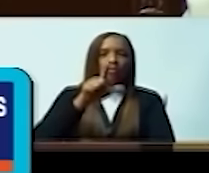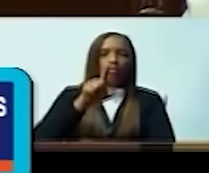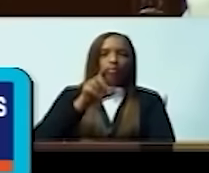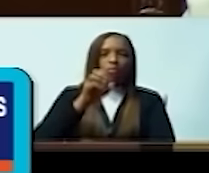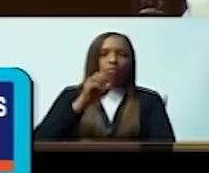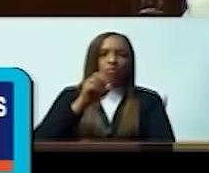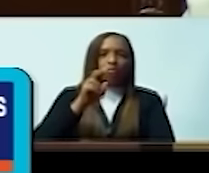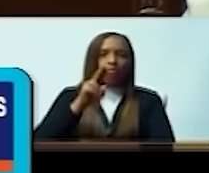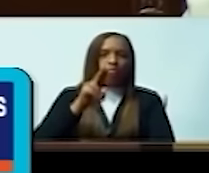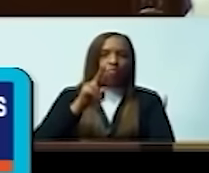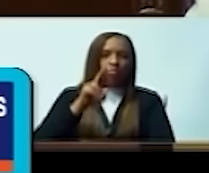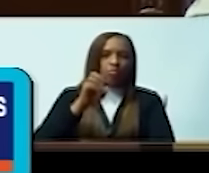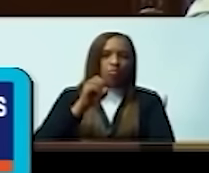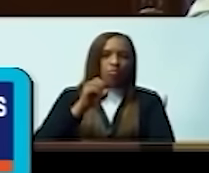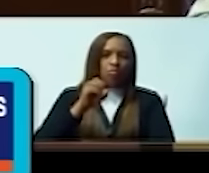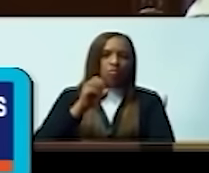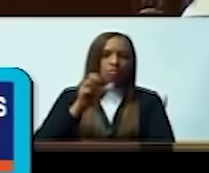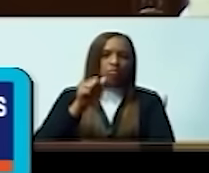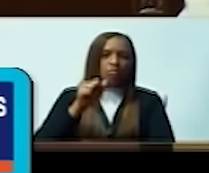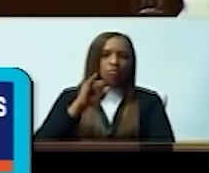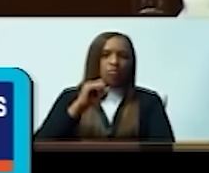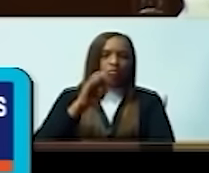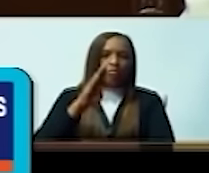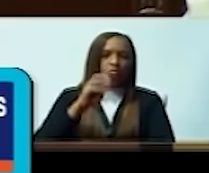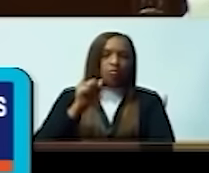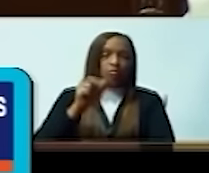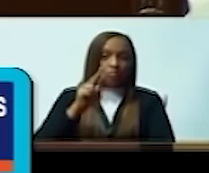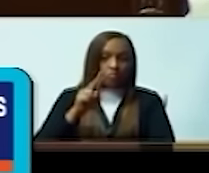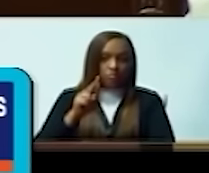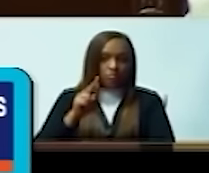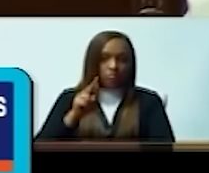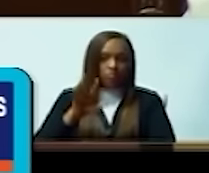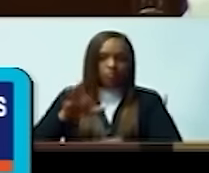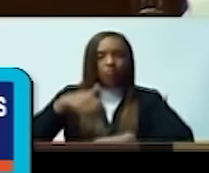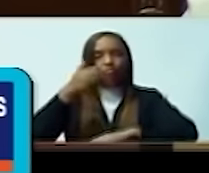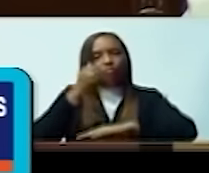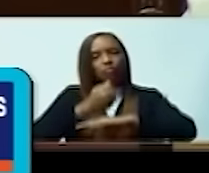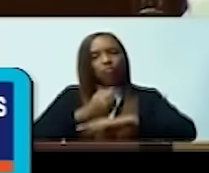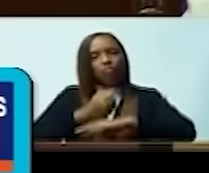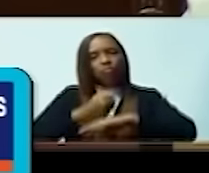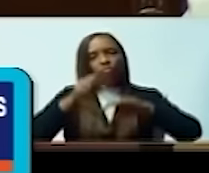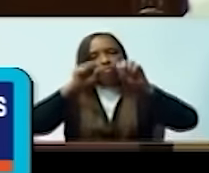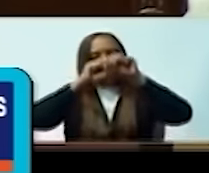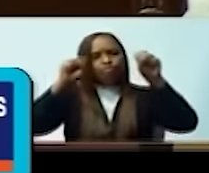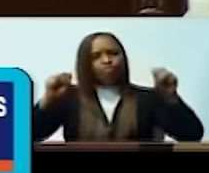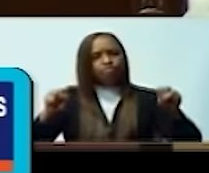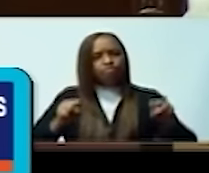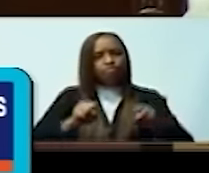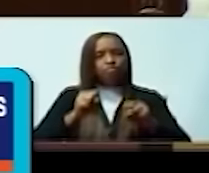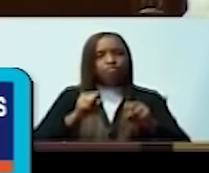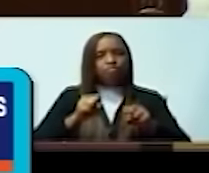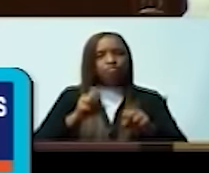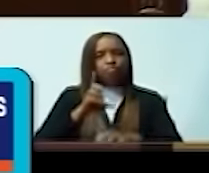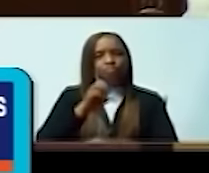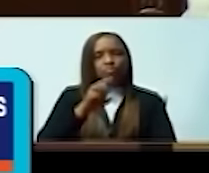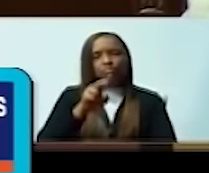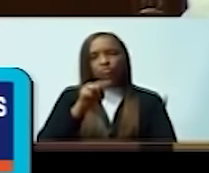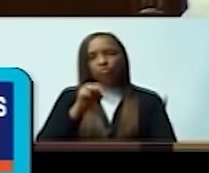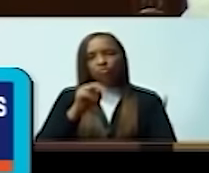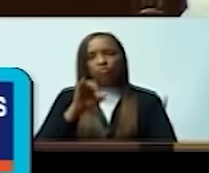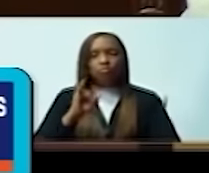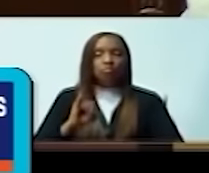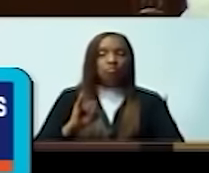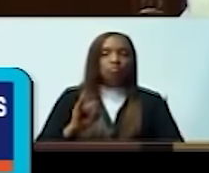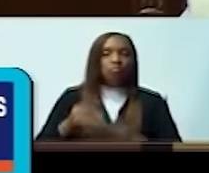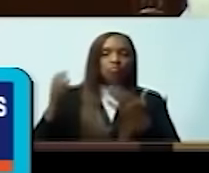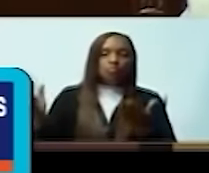el que crea el Sistema Nacional de Inteligencia. Todos refundidos en uno, los someto a votación en primera lectura con